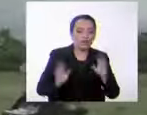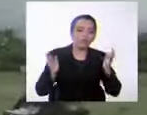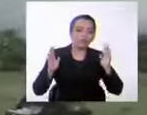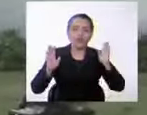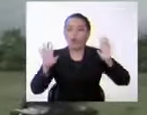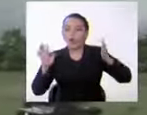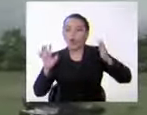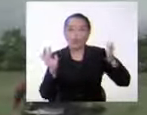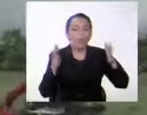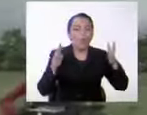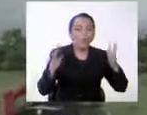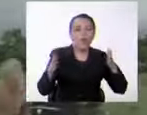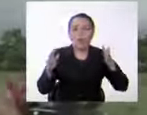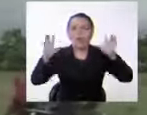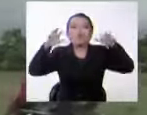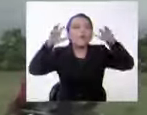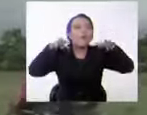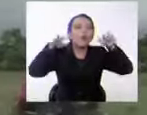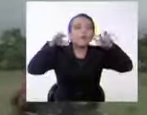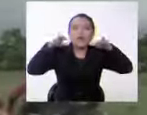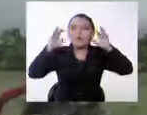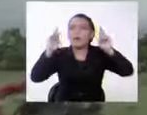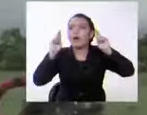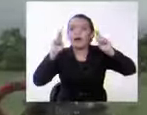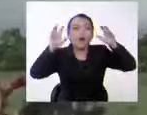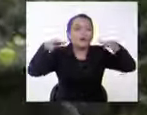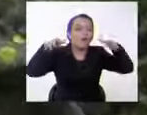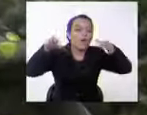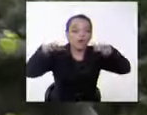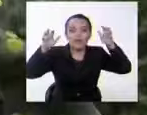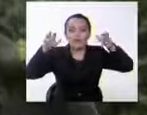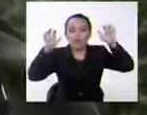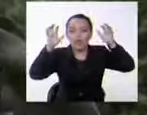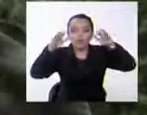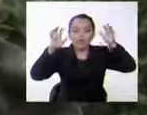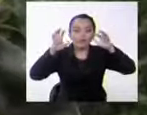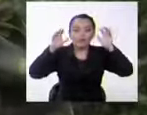¡Mamá! ¡Que llueva! ¡Que llueva! ¡Mamá! ¡Mamá!